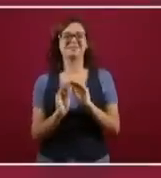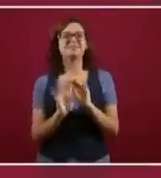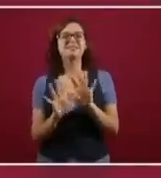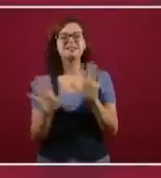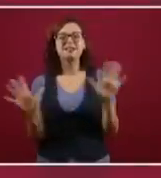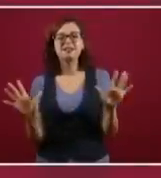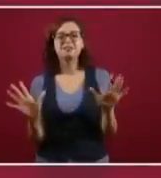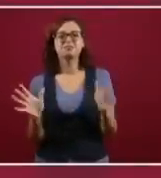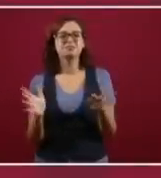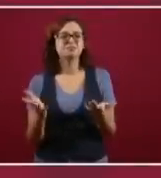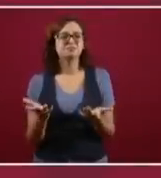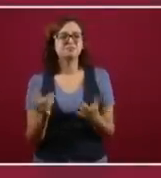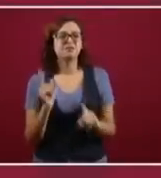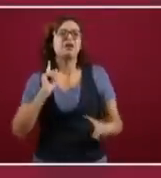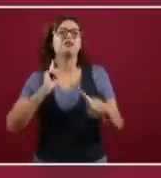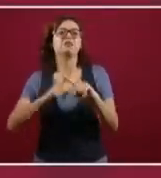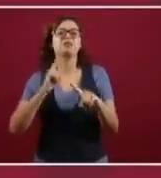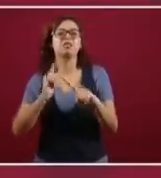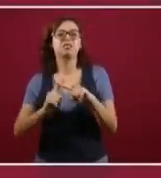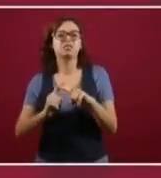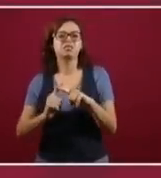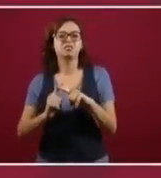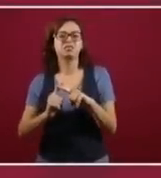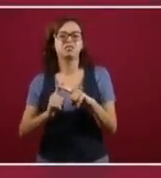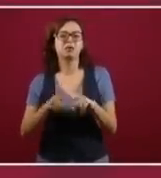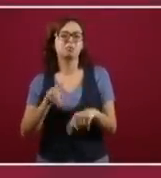se daba preferencia